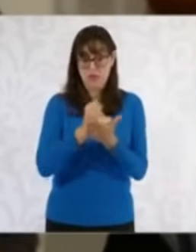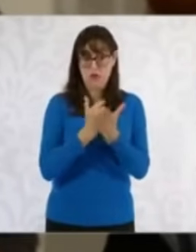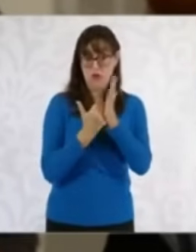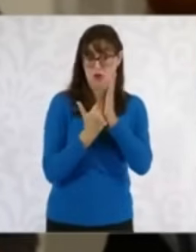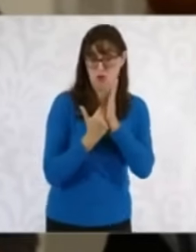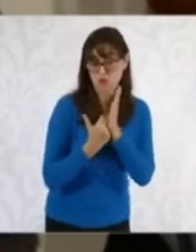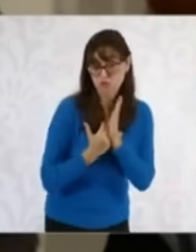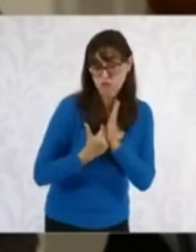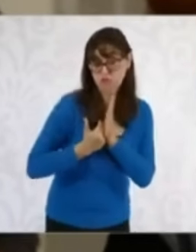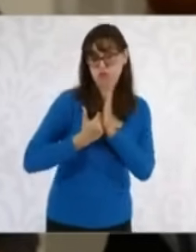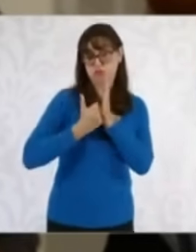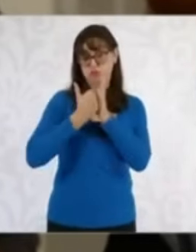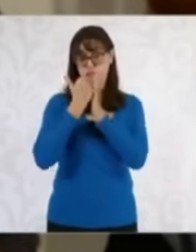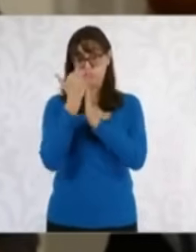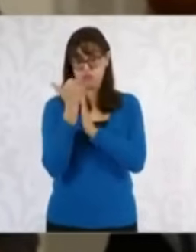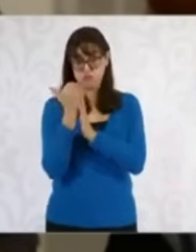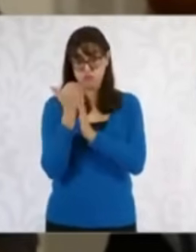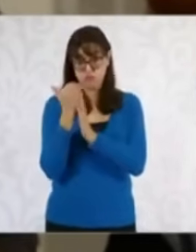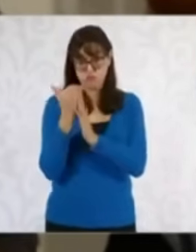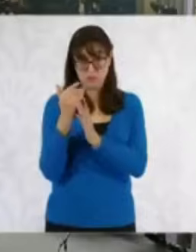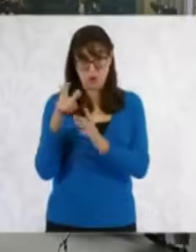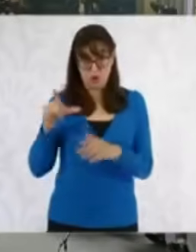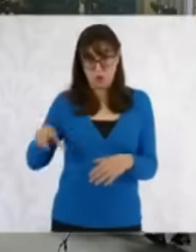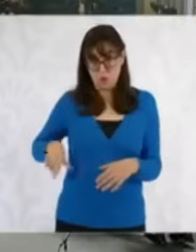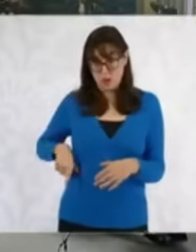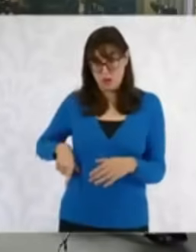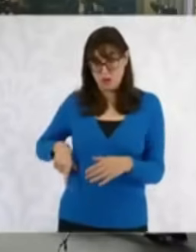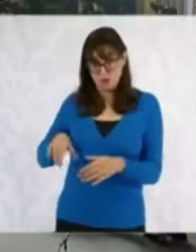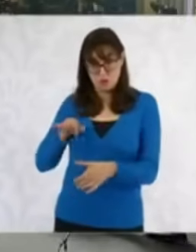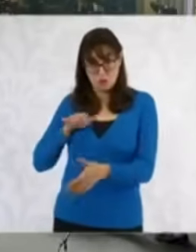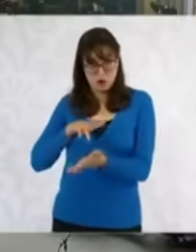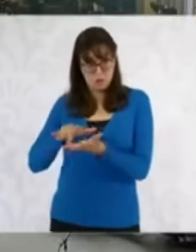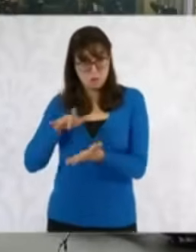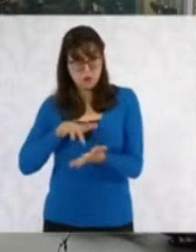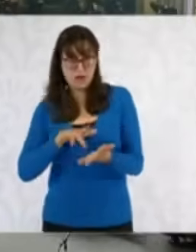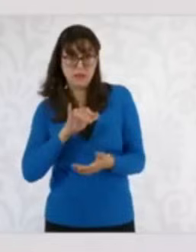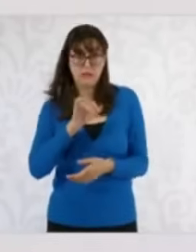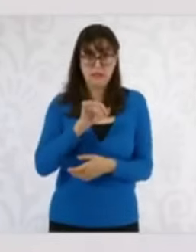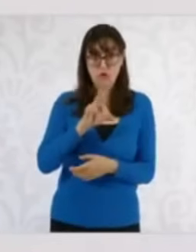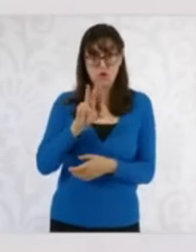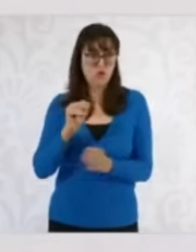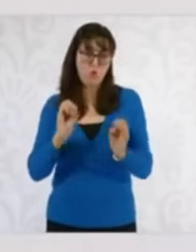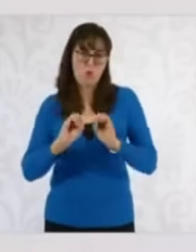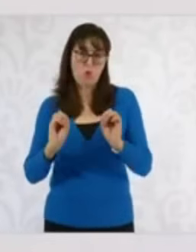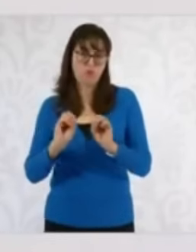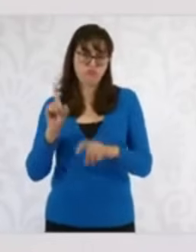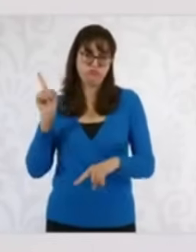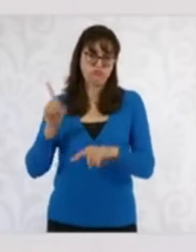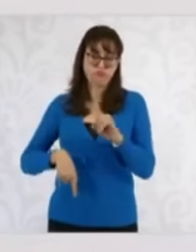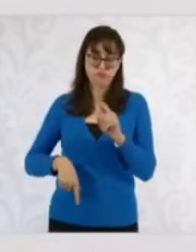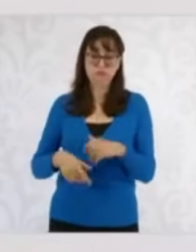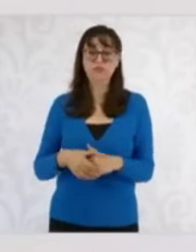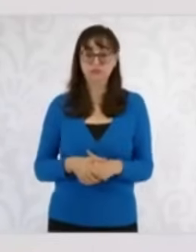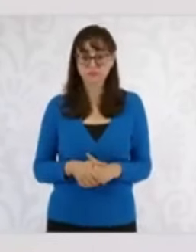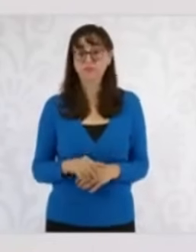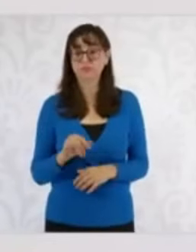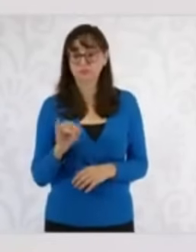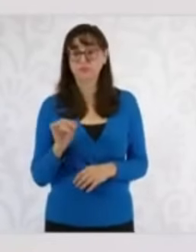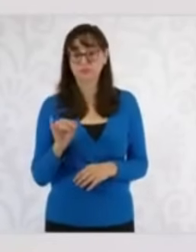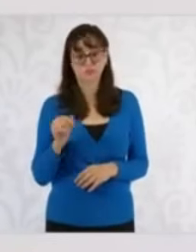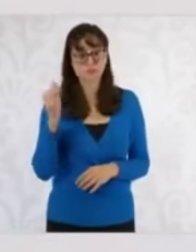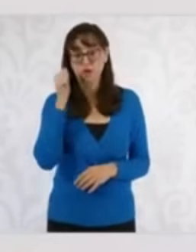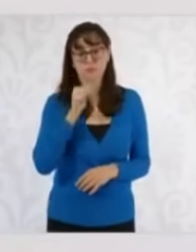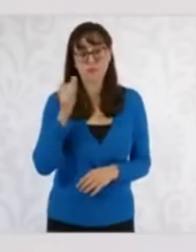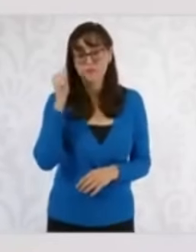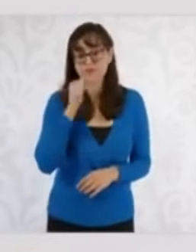momento anteriormente en el año? No, no se descarta. Eso es parte del trabajo permanente de Secretaría de Hacienda con